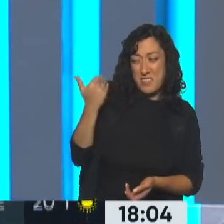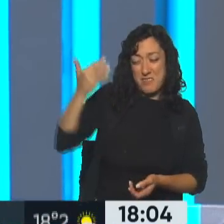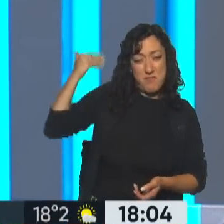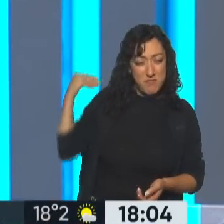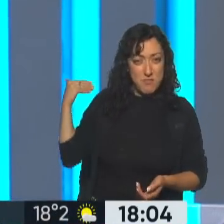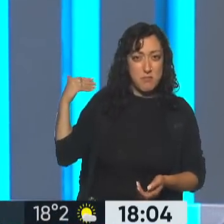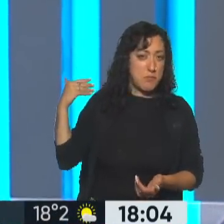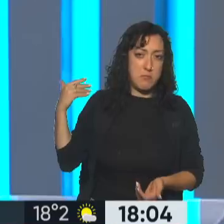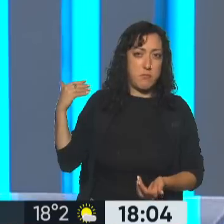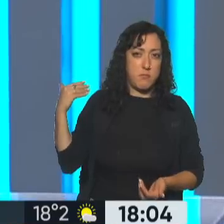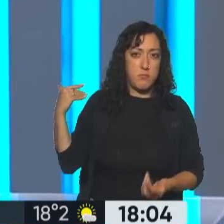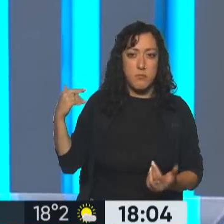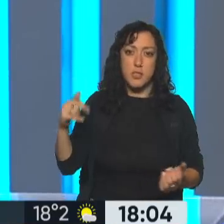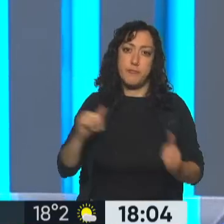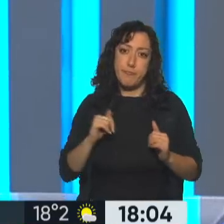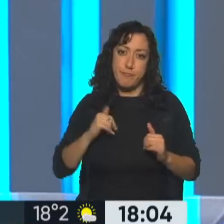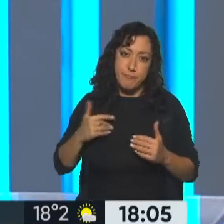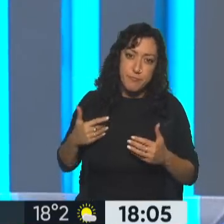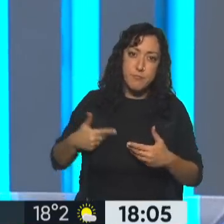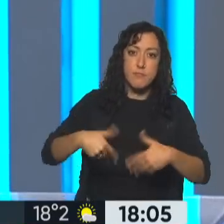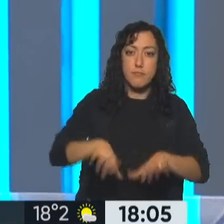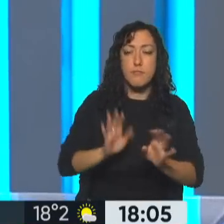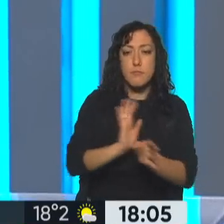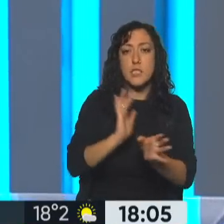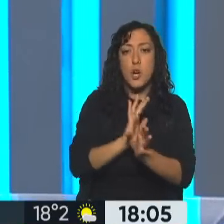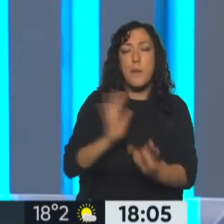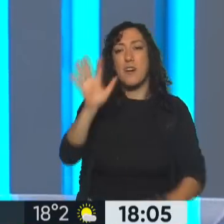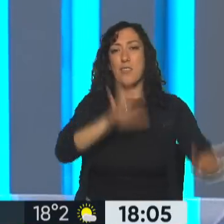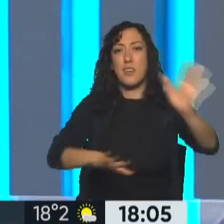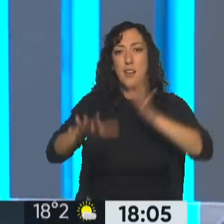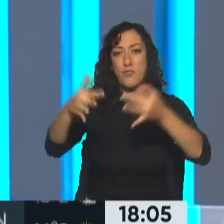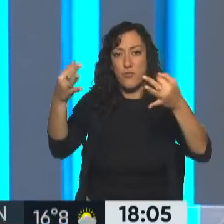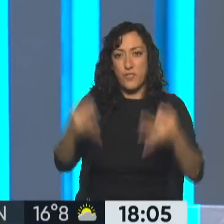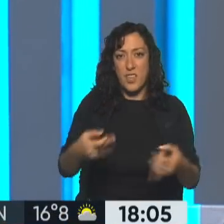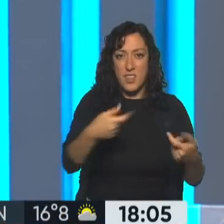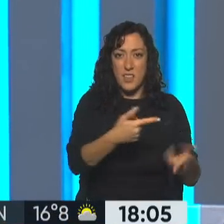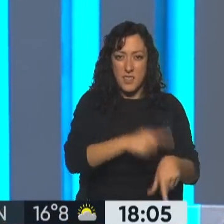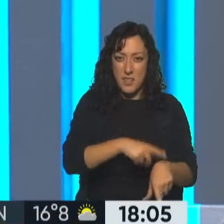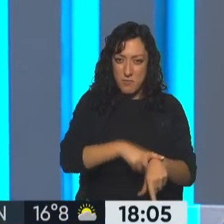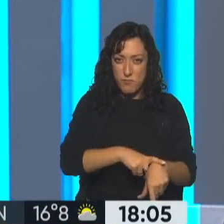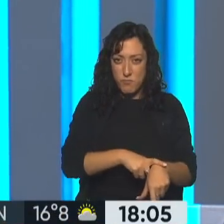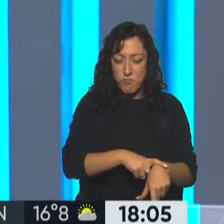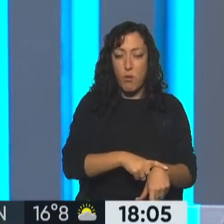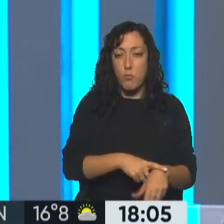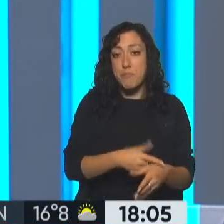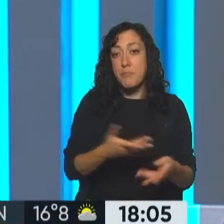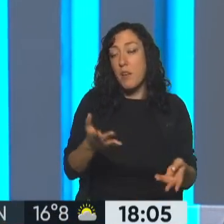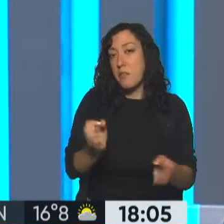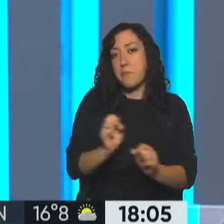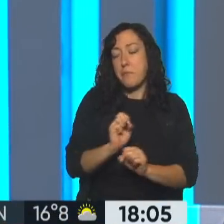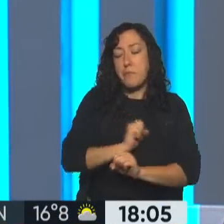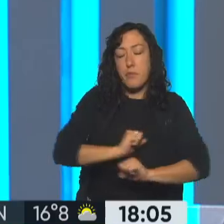anterior, la otra, y permitía un cierto reordenamiento respecto de lo que estaba pasando. Hoy lo que hizo